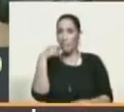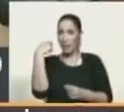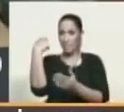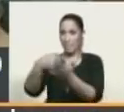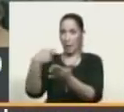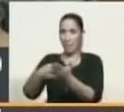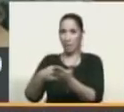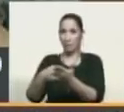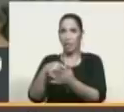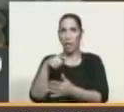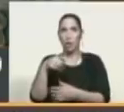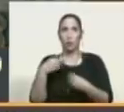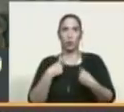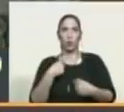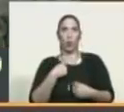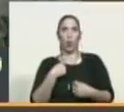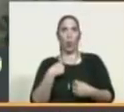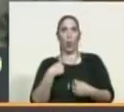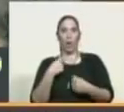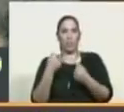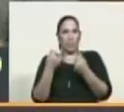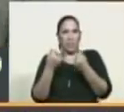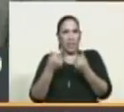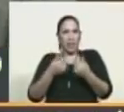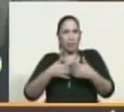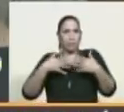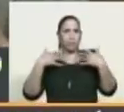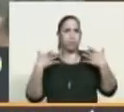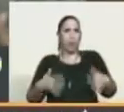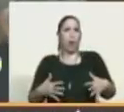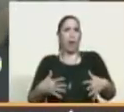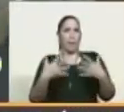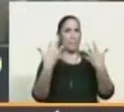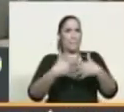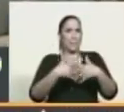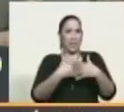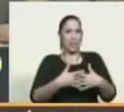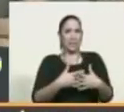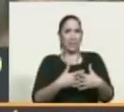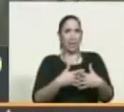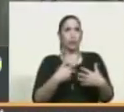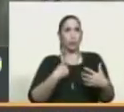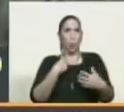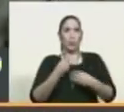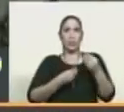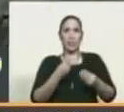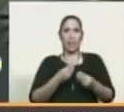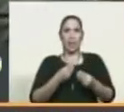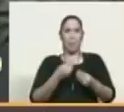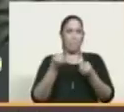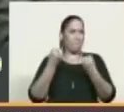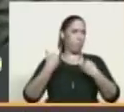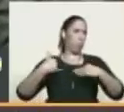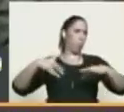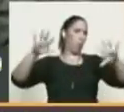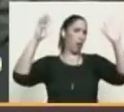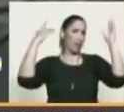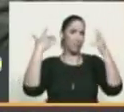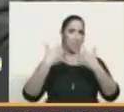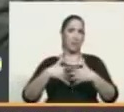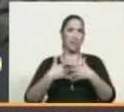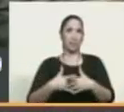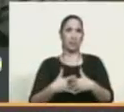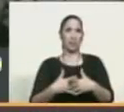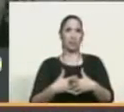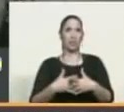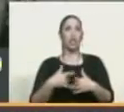Yo con esa plata montaría, no una empresa, muchísimas empresas. Yo lo